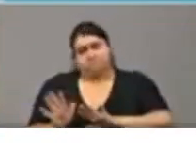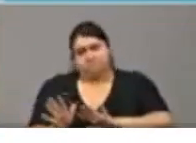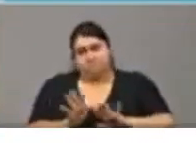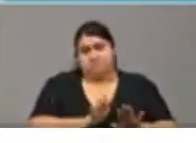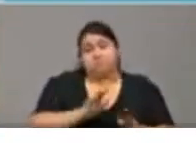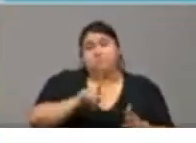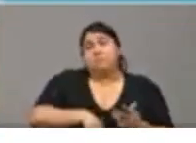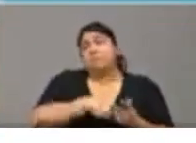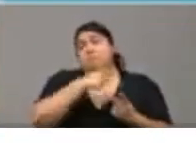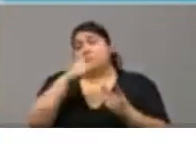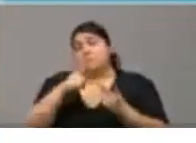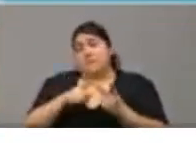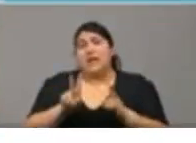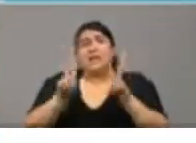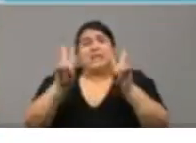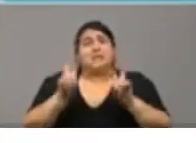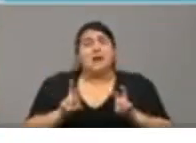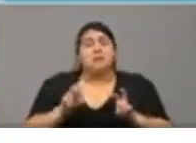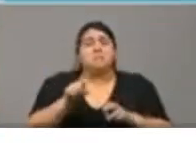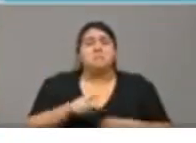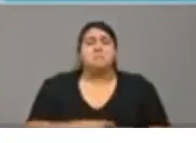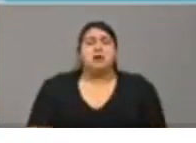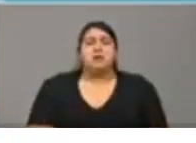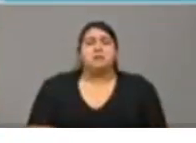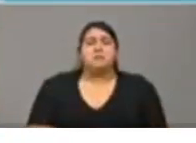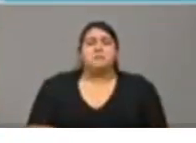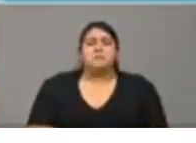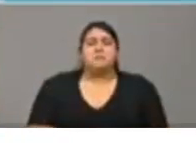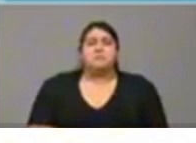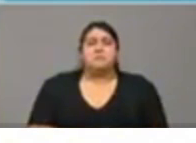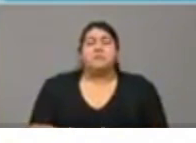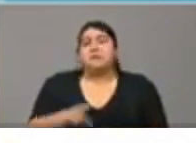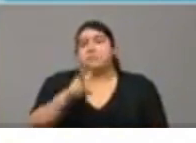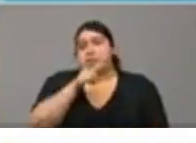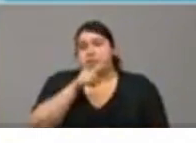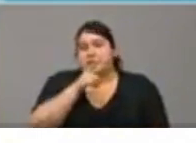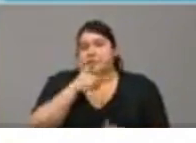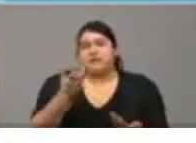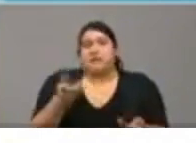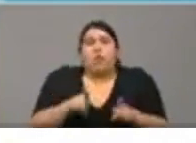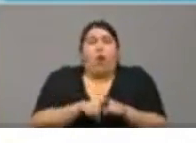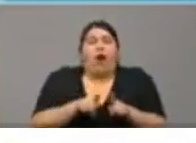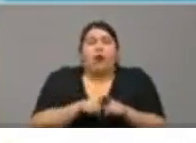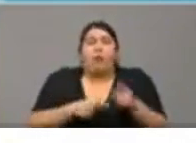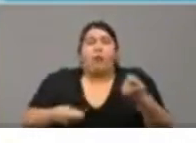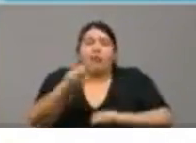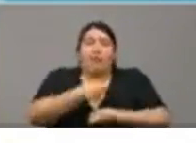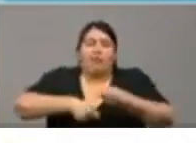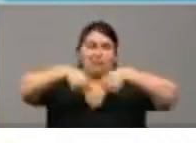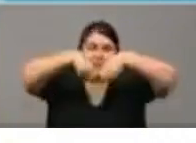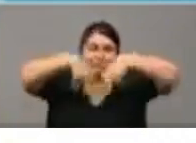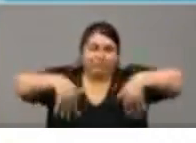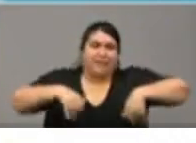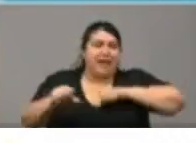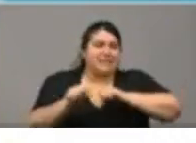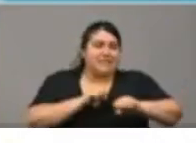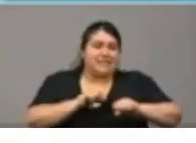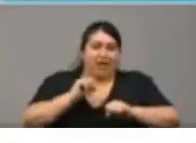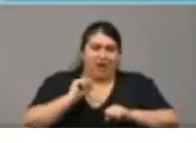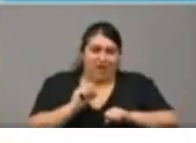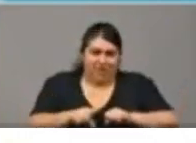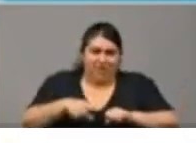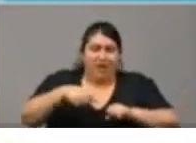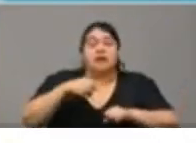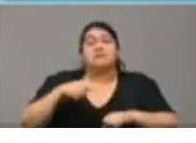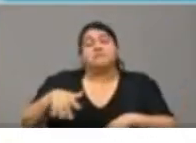estamos al tanto del tema de lo que parece ser un tradicional esquema poni como se lo conoce una estafa piramidal